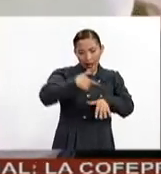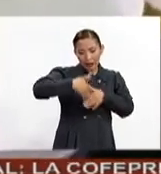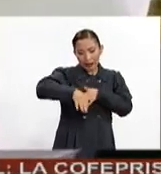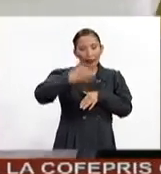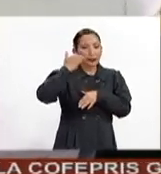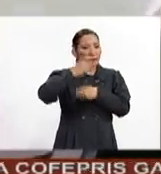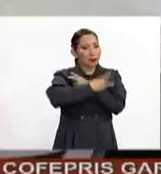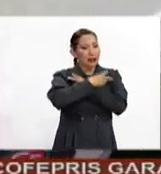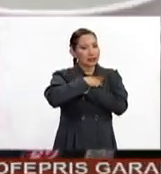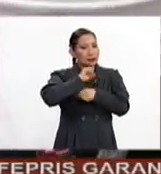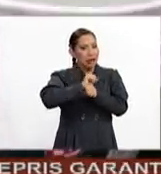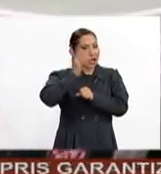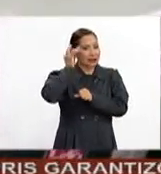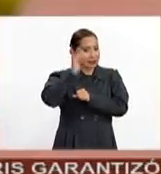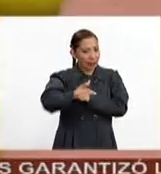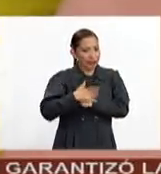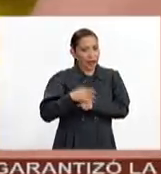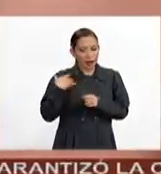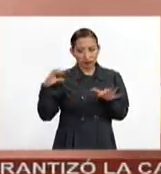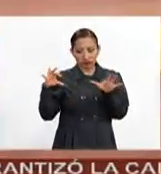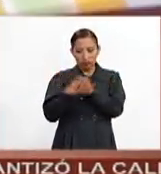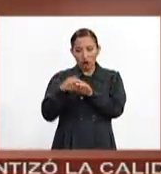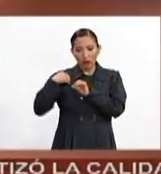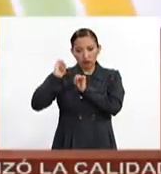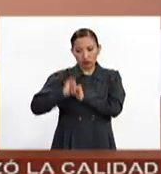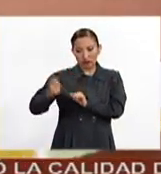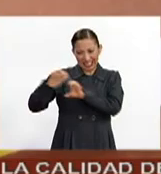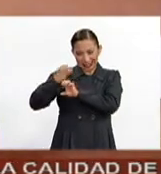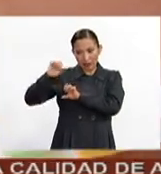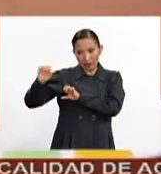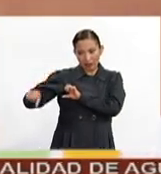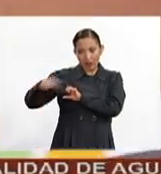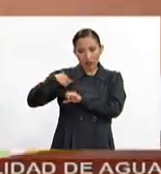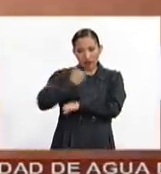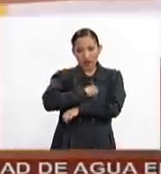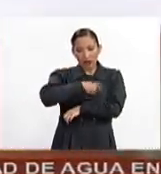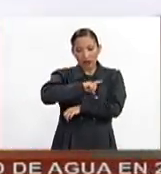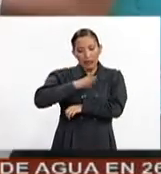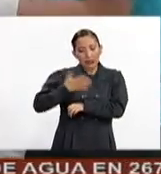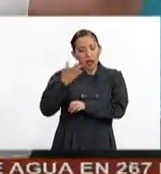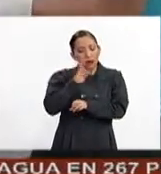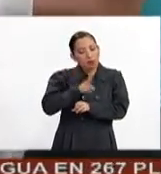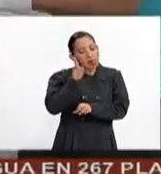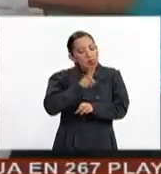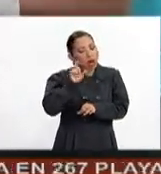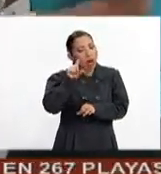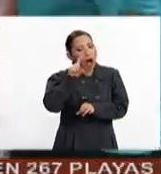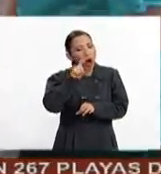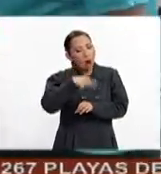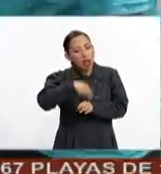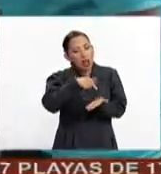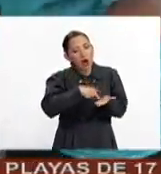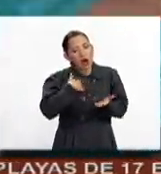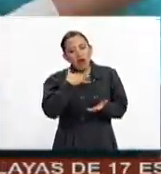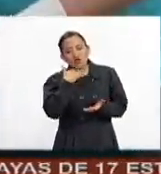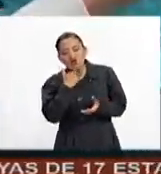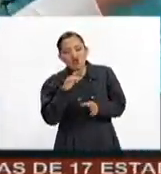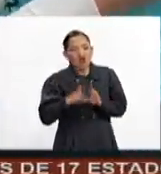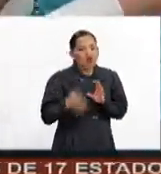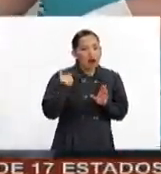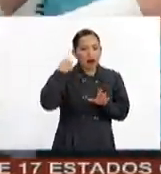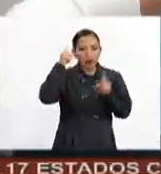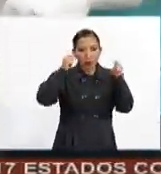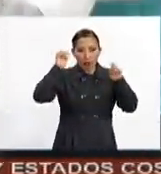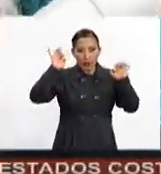periodo vacacional de Semana Santa. En coordinación con autoridades estatales de salud, realizaron un muestreo de agua en esos lugares que incluyó